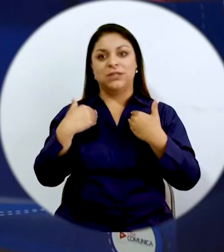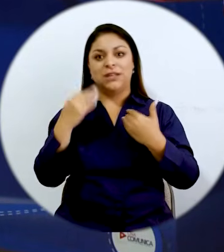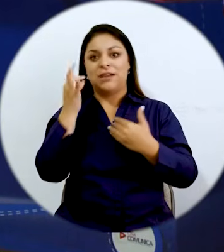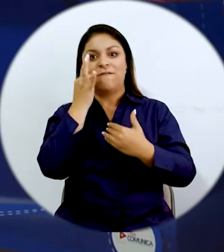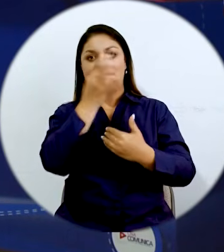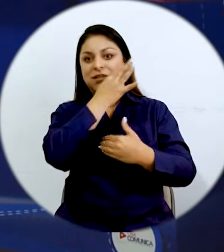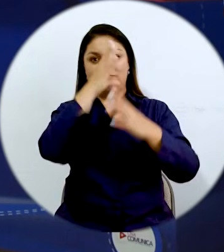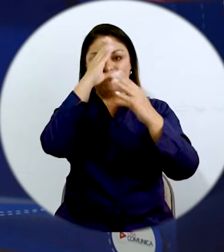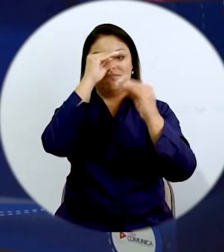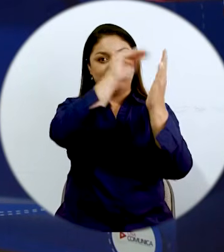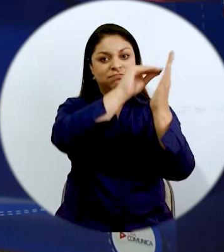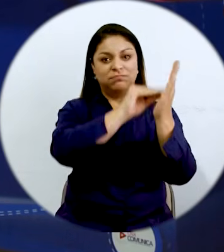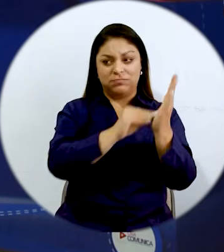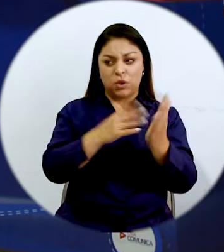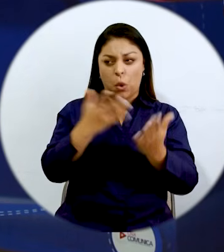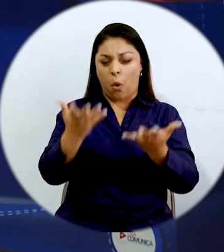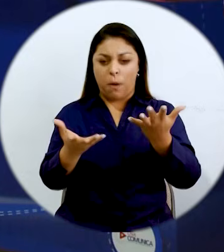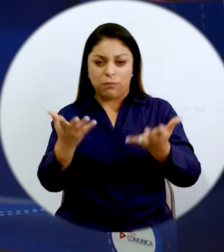Bueno, a ver,